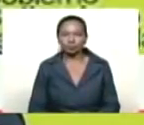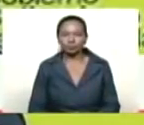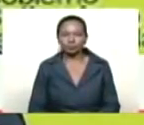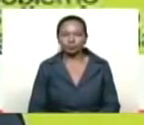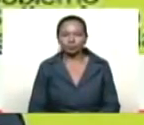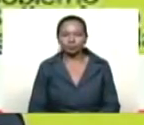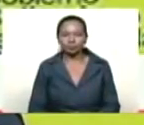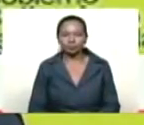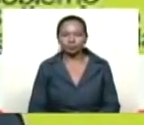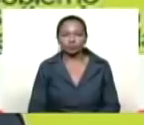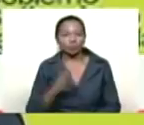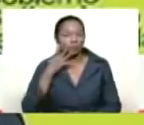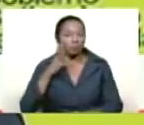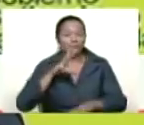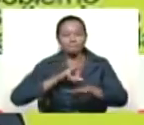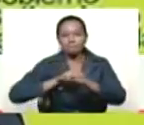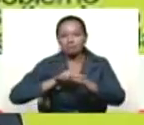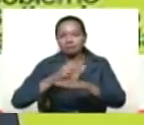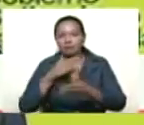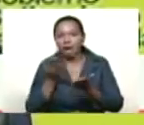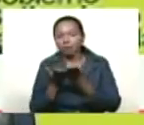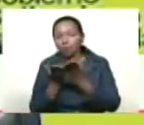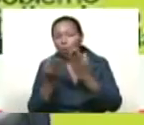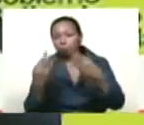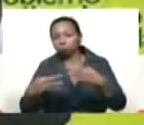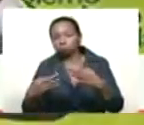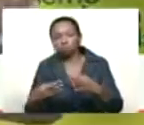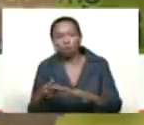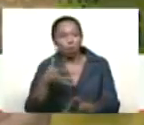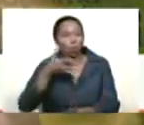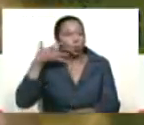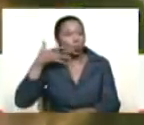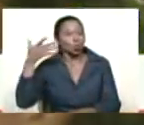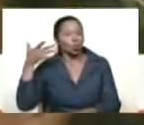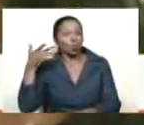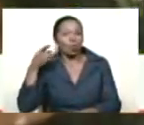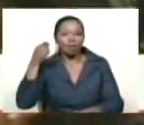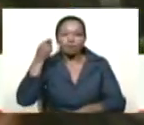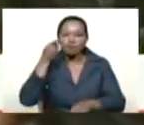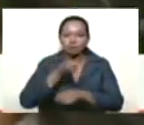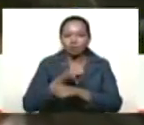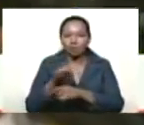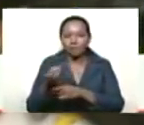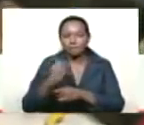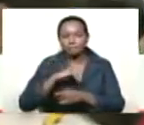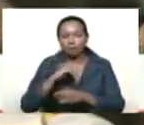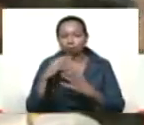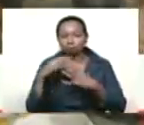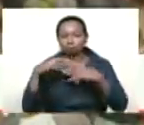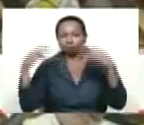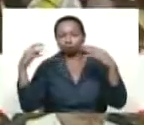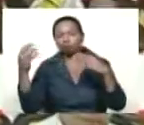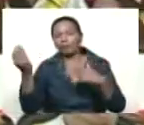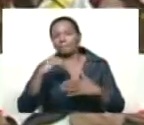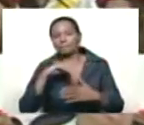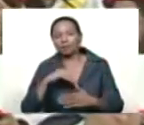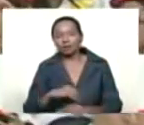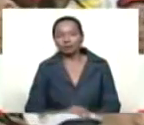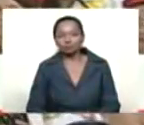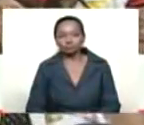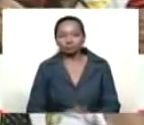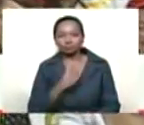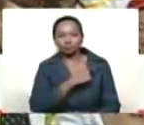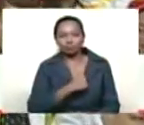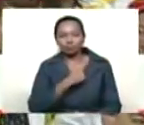una carrera como medicina. No solo el orgullo de que se gradúe, es un orgullo gigante ya en el pecho de